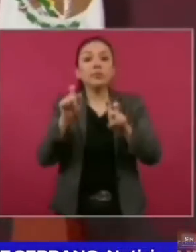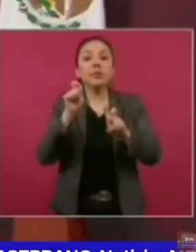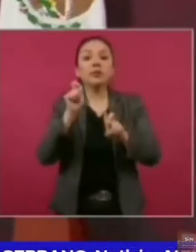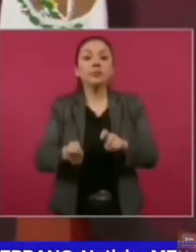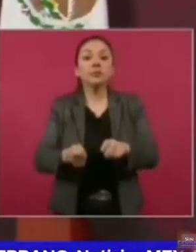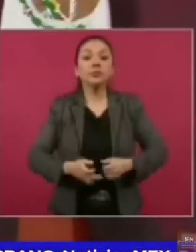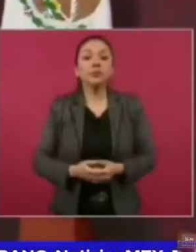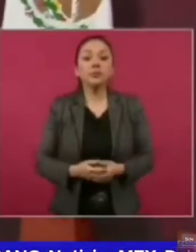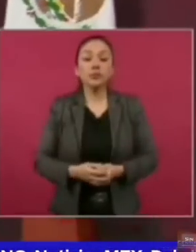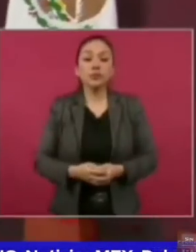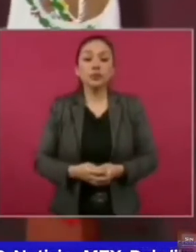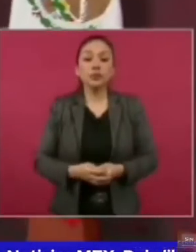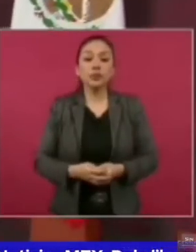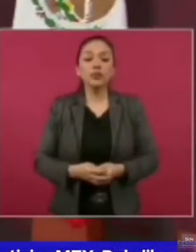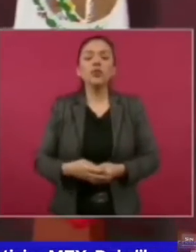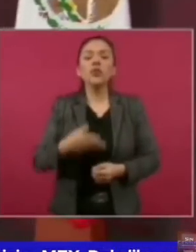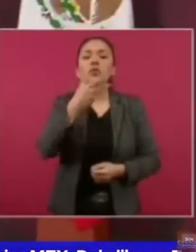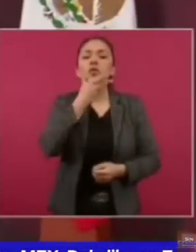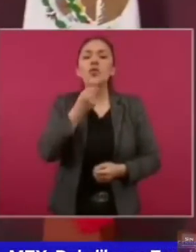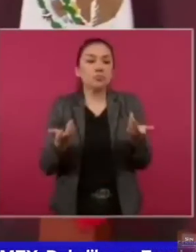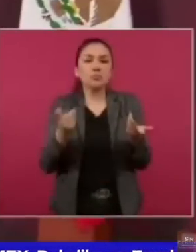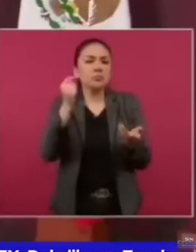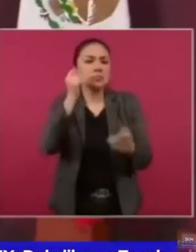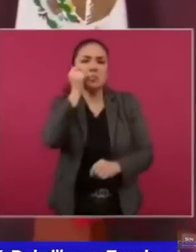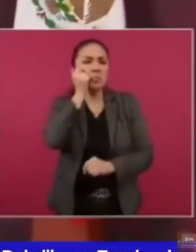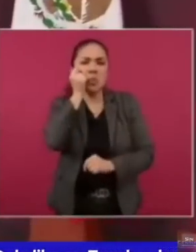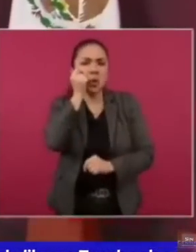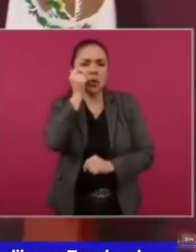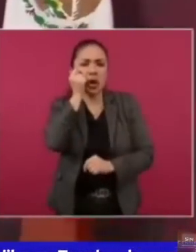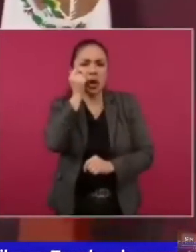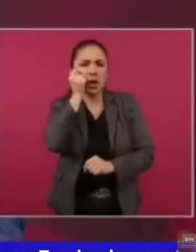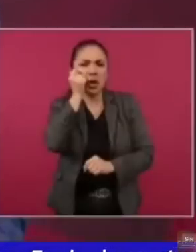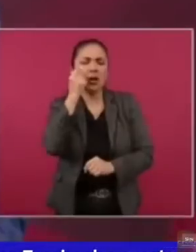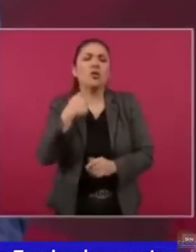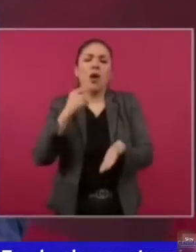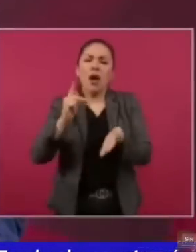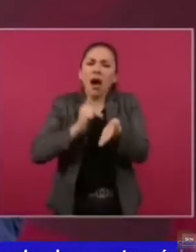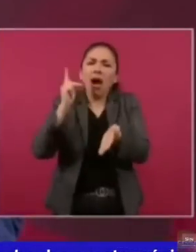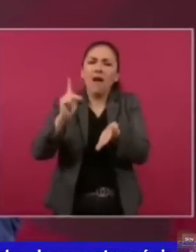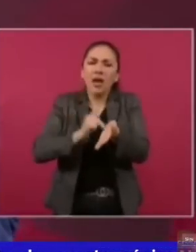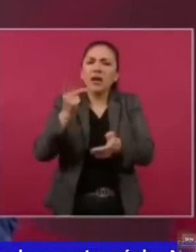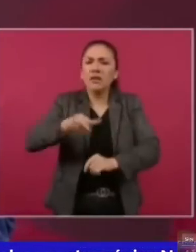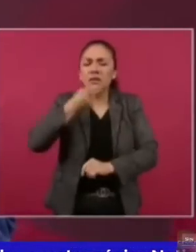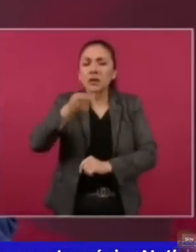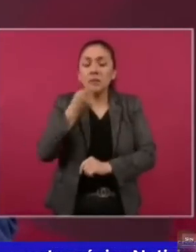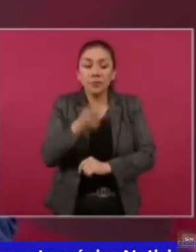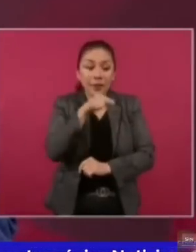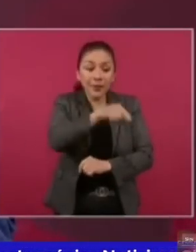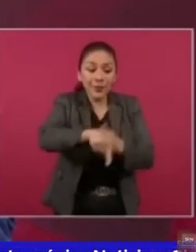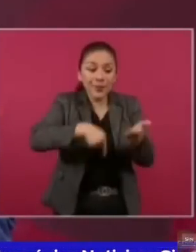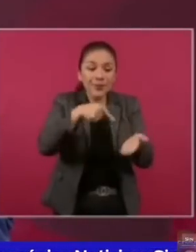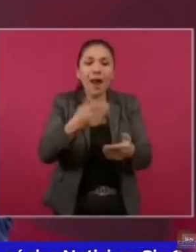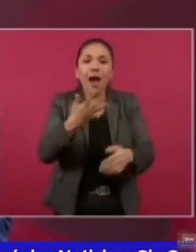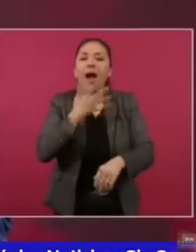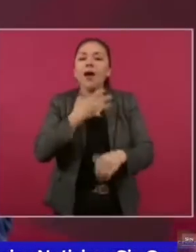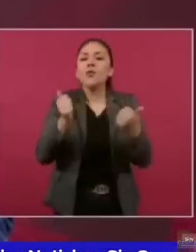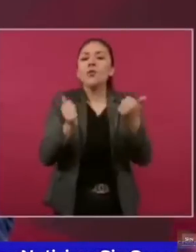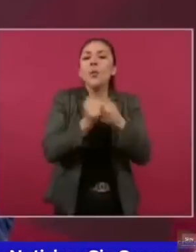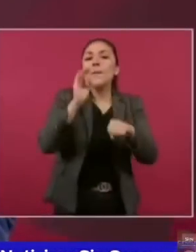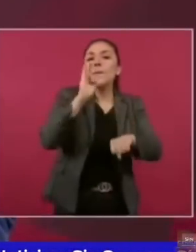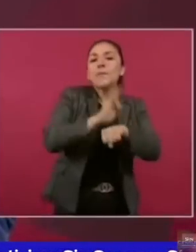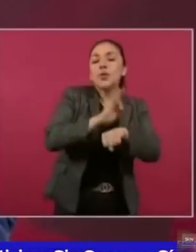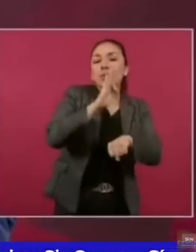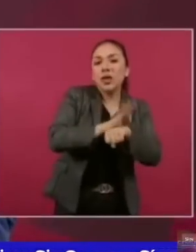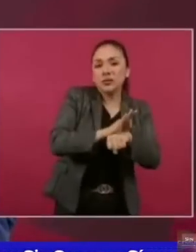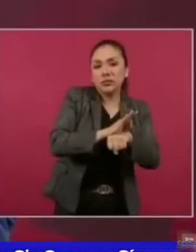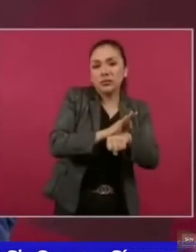probabilidad directamente con el canciller Marcelo Ebrard para ver cómo procederán. Le preguntaban